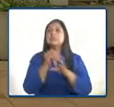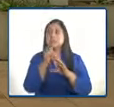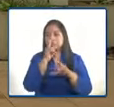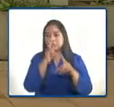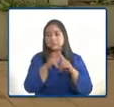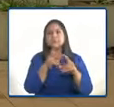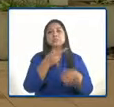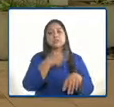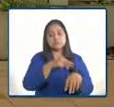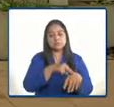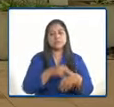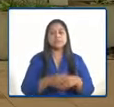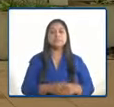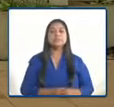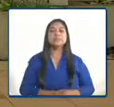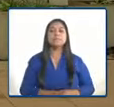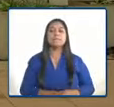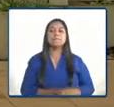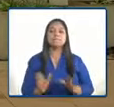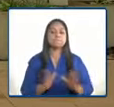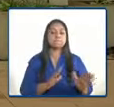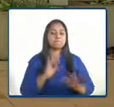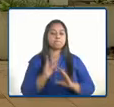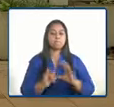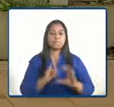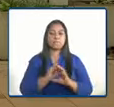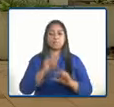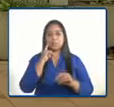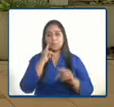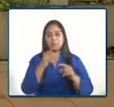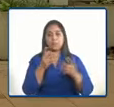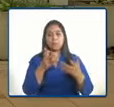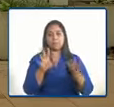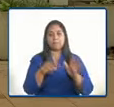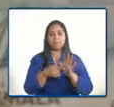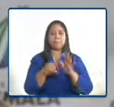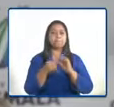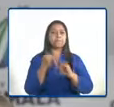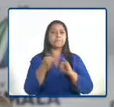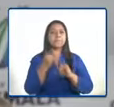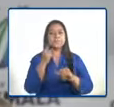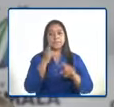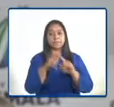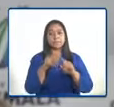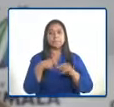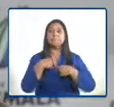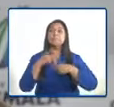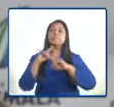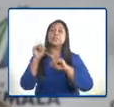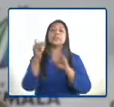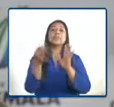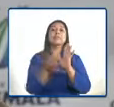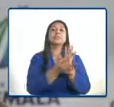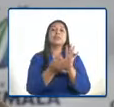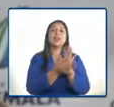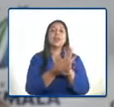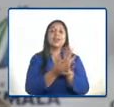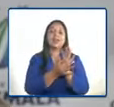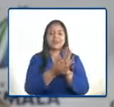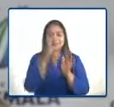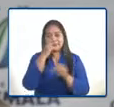también a nivel nacional. A nivel internacional les comento que acabamos de abrir una nueva ruta también a Tapachula. Esta ruta ha